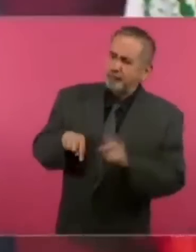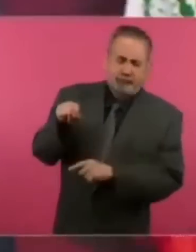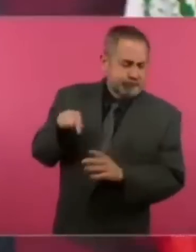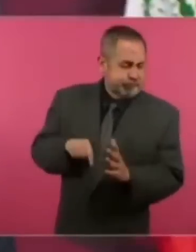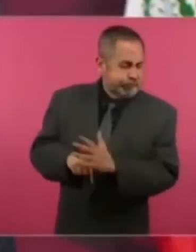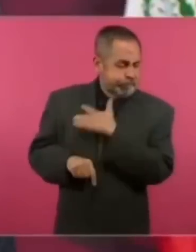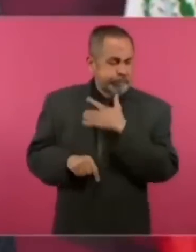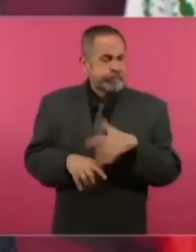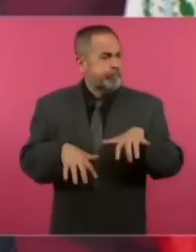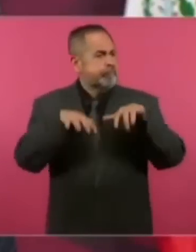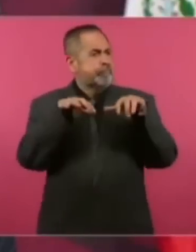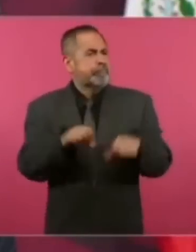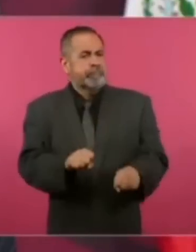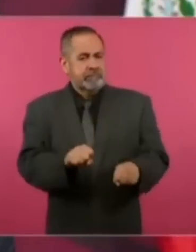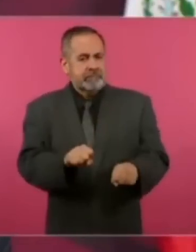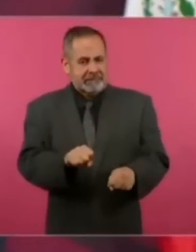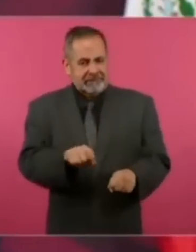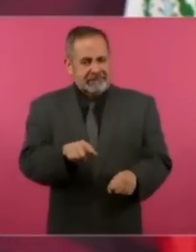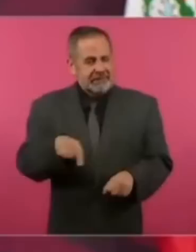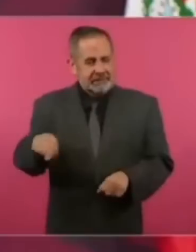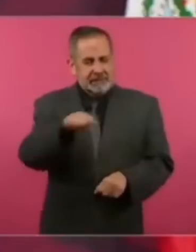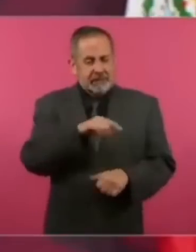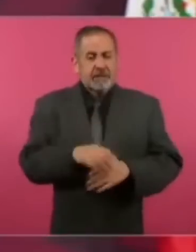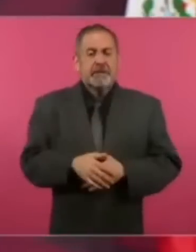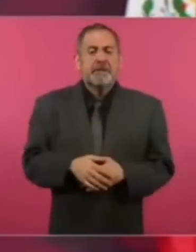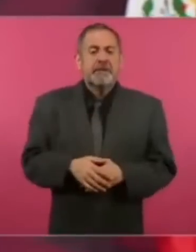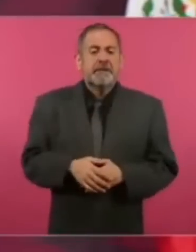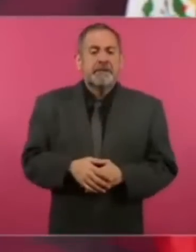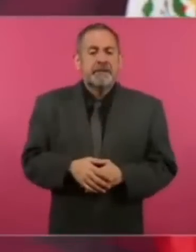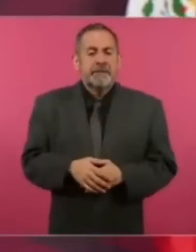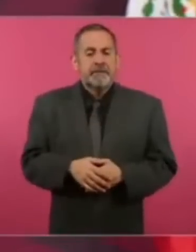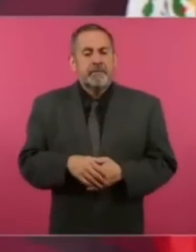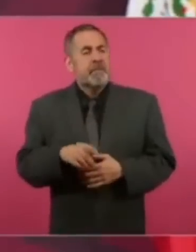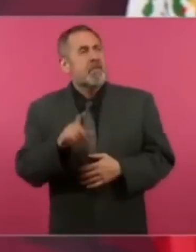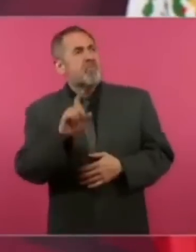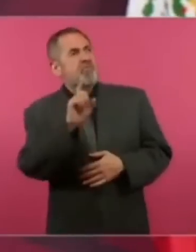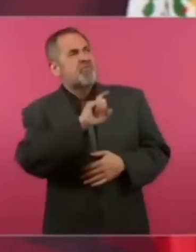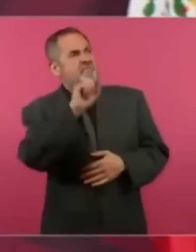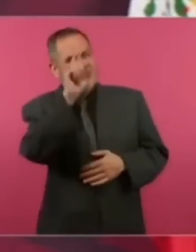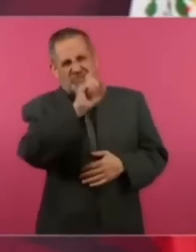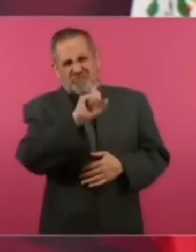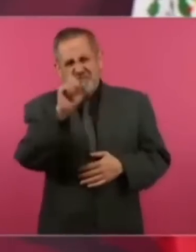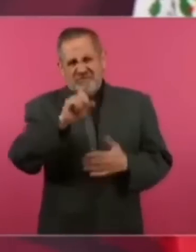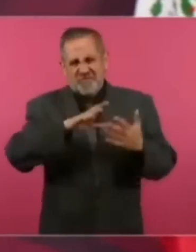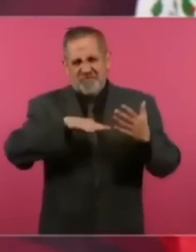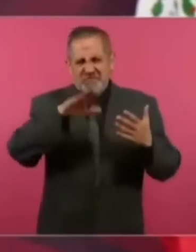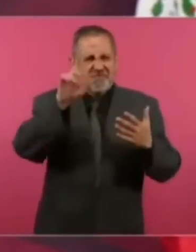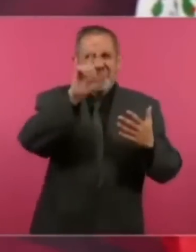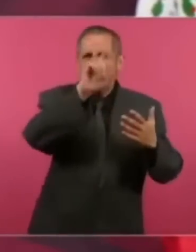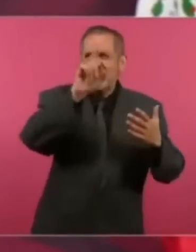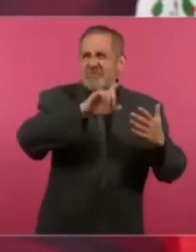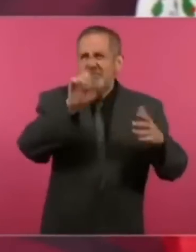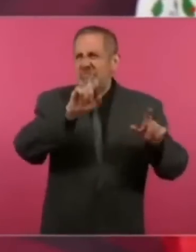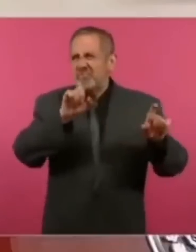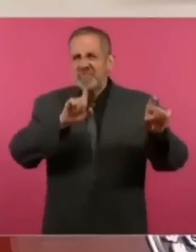La Paz, y empiezan a pintar las paredes, ¿no?,